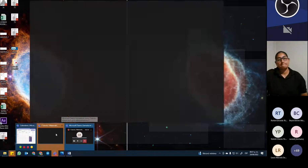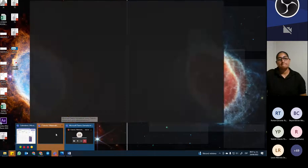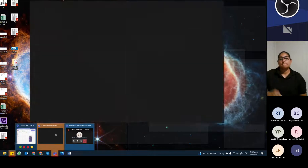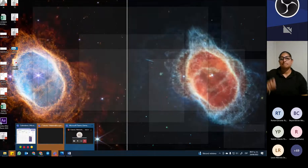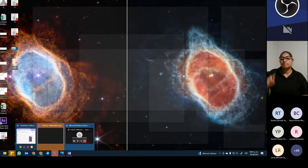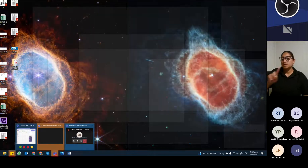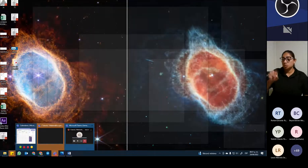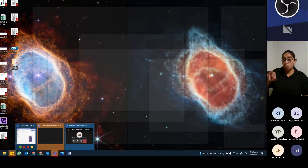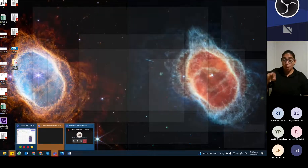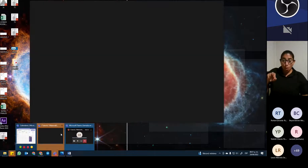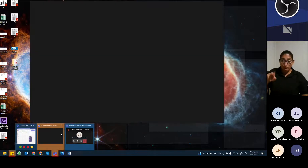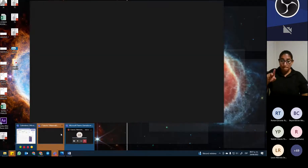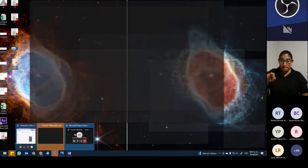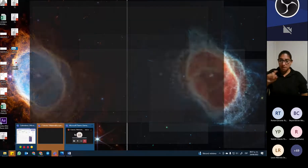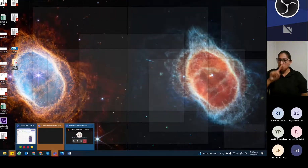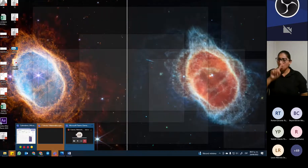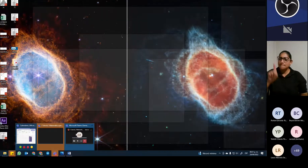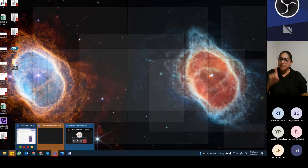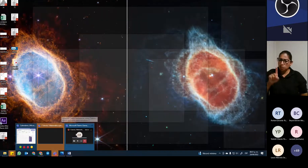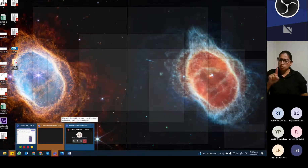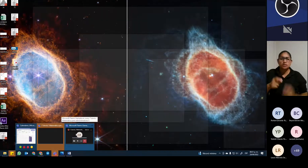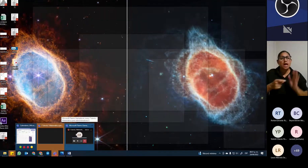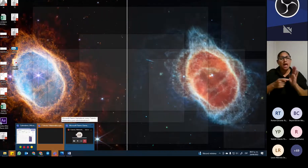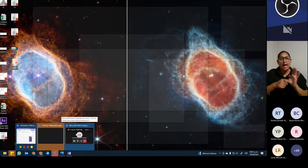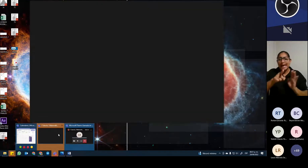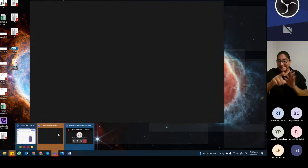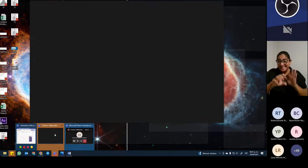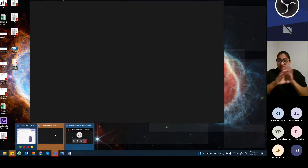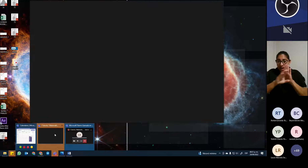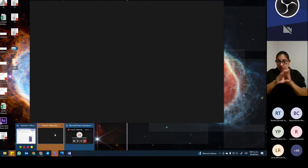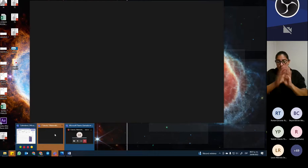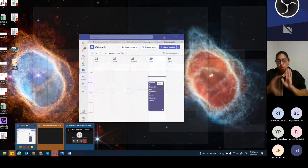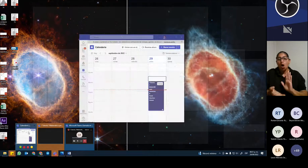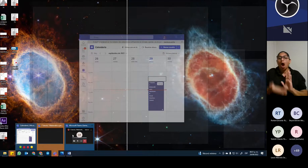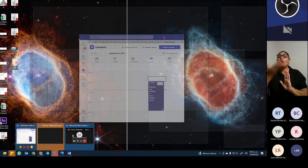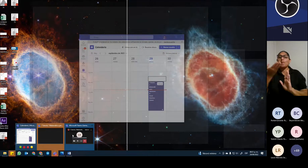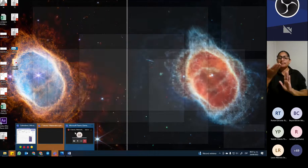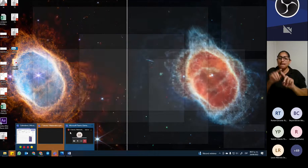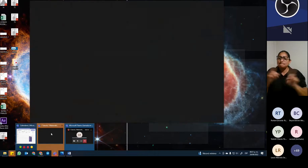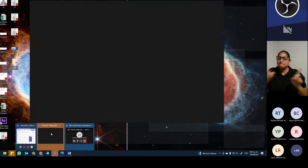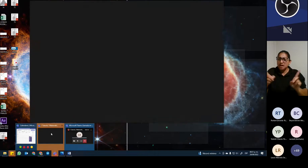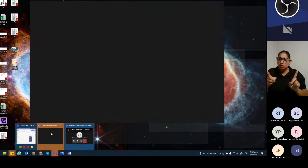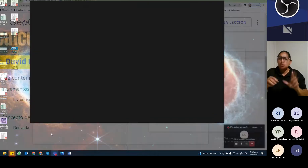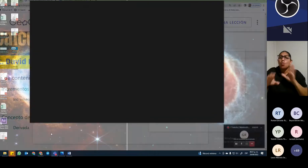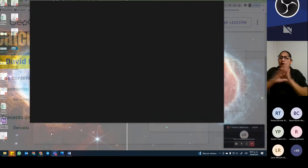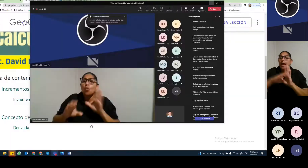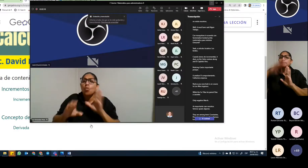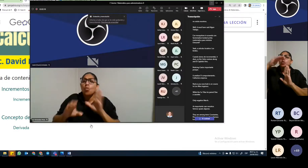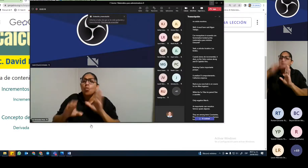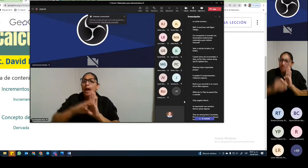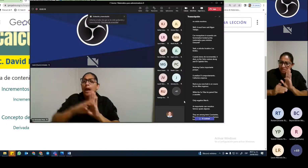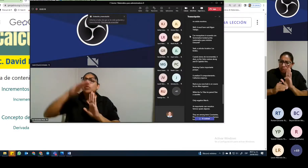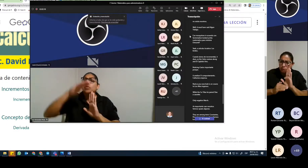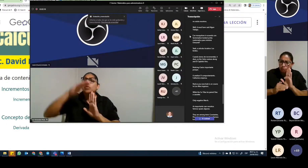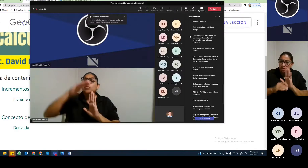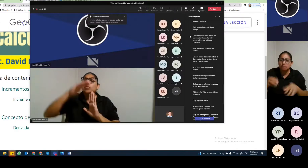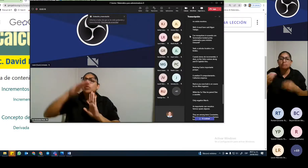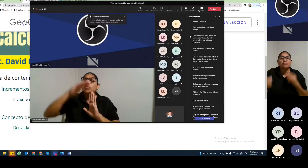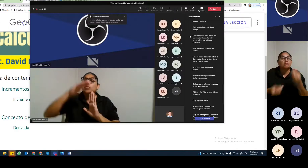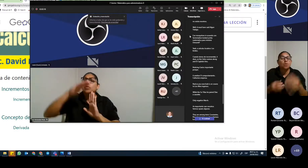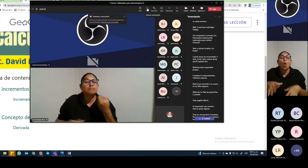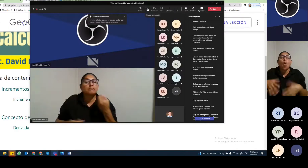¿verdad? Correcto, ya ahorita vemos uno de esos. Nada más voy a pasarles aquí el enlace.